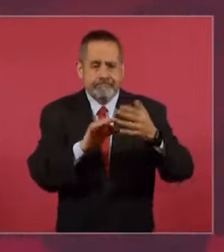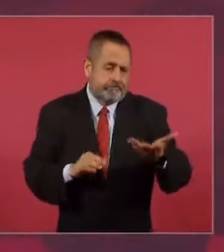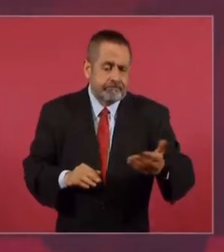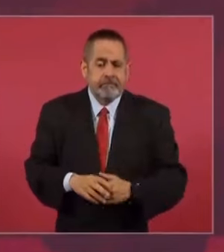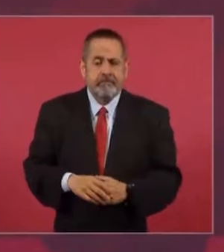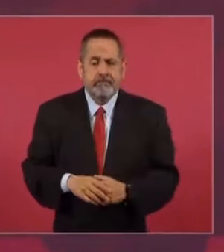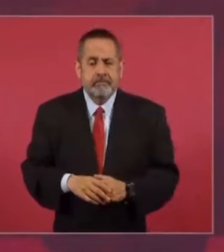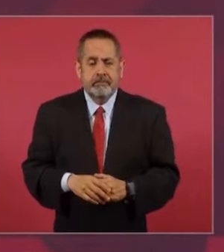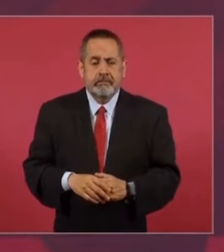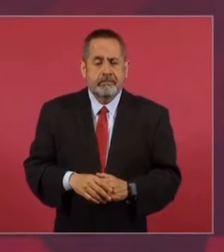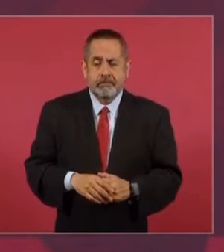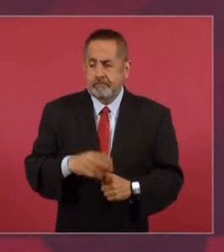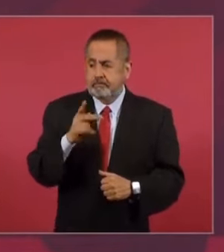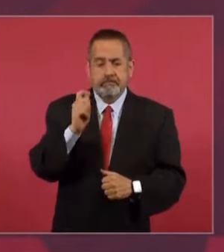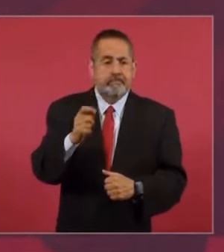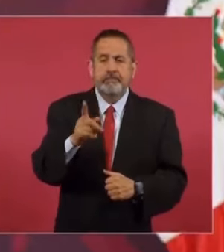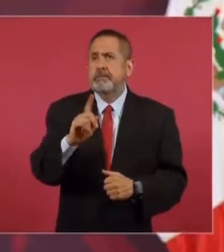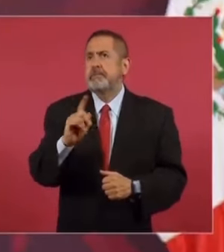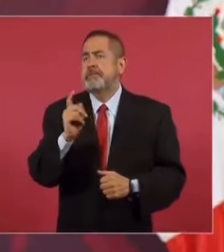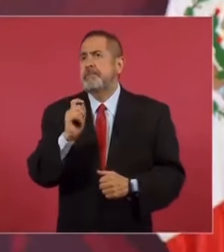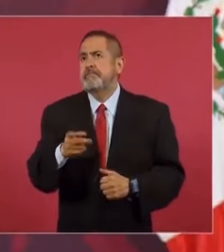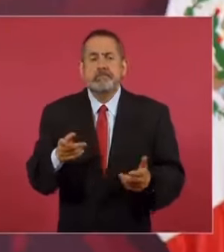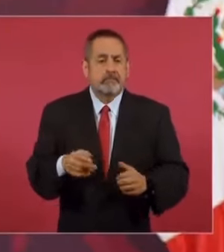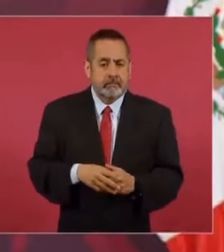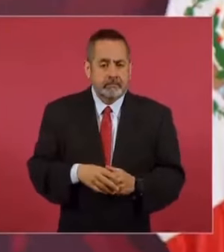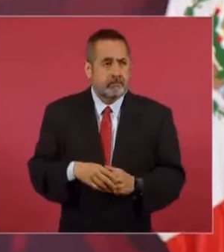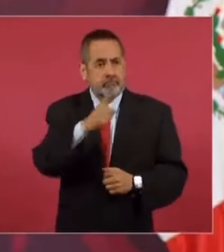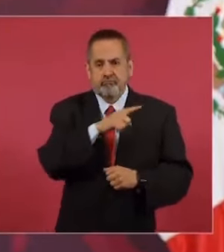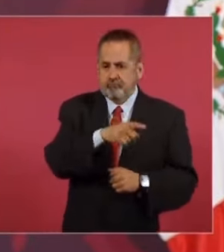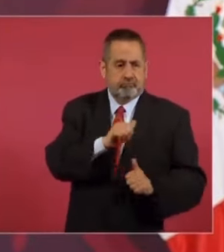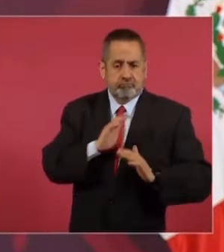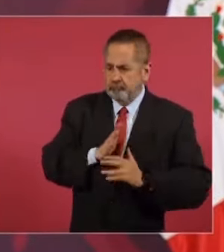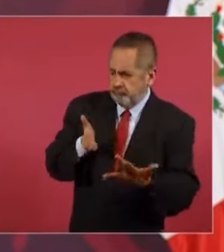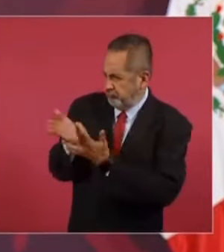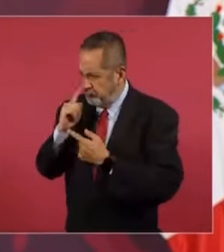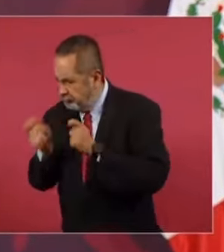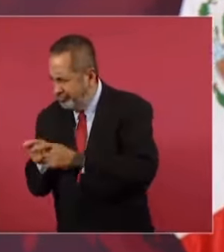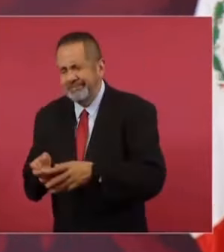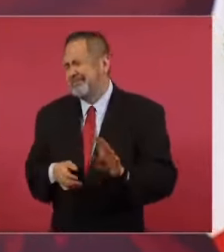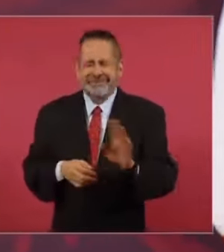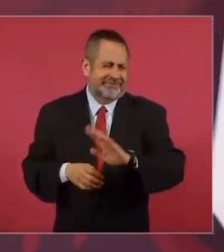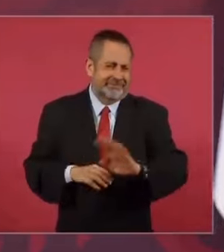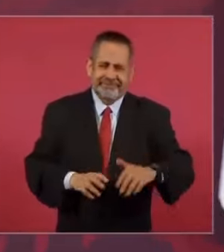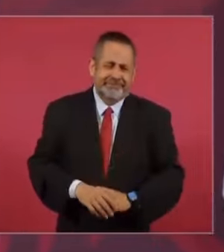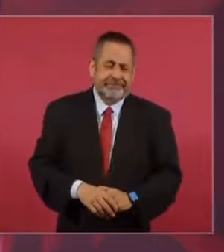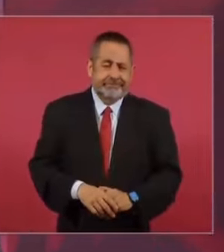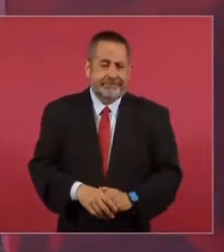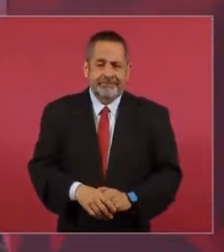no es ninguna intromisión